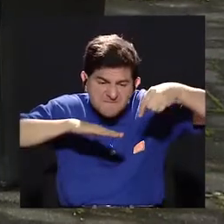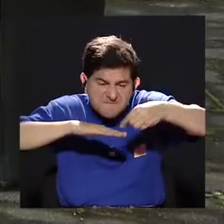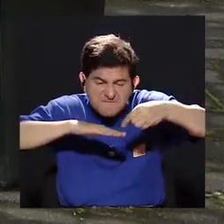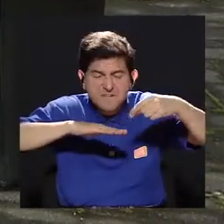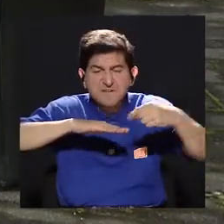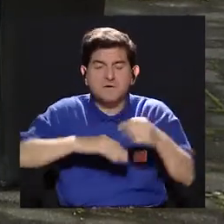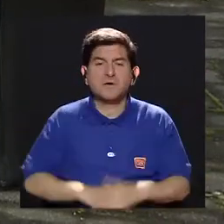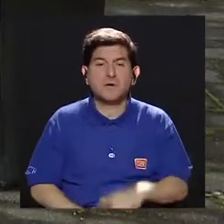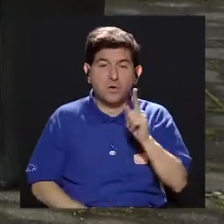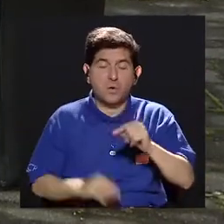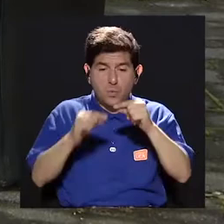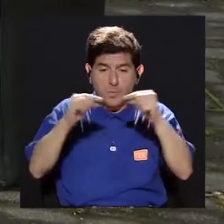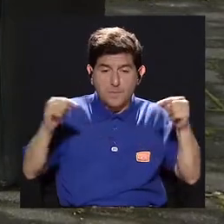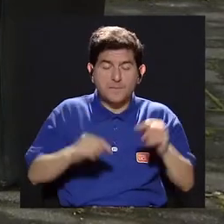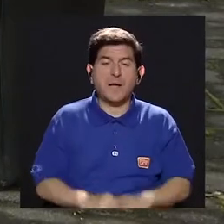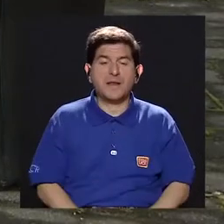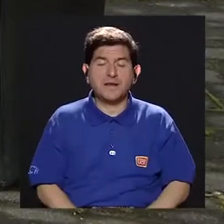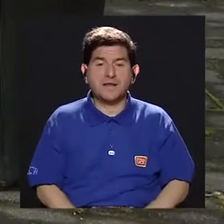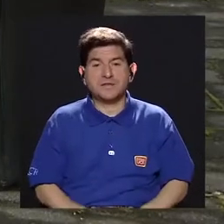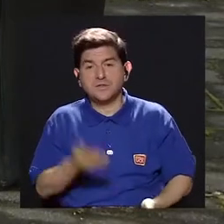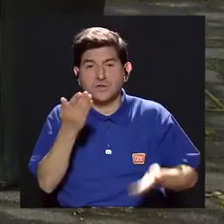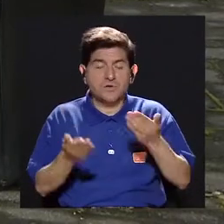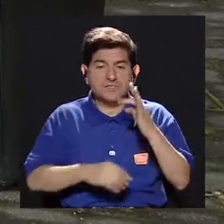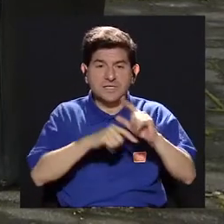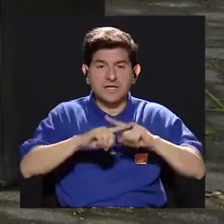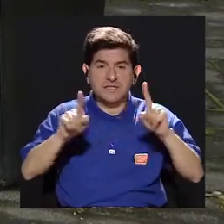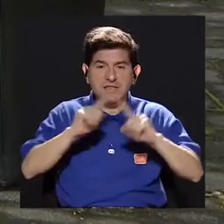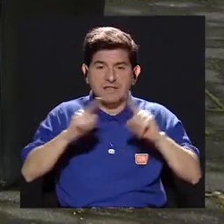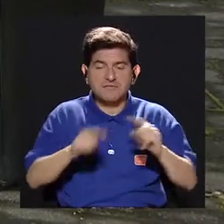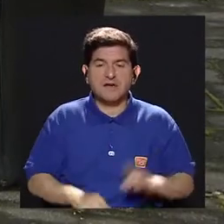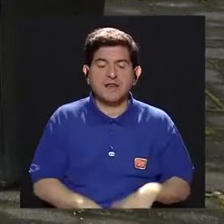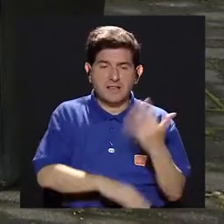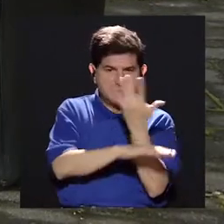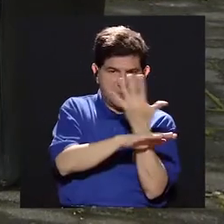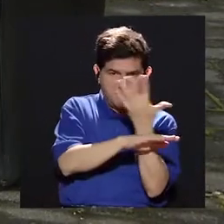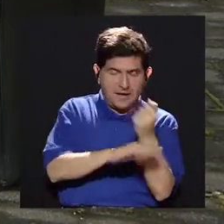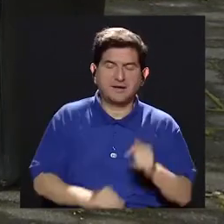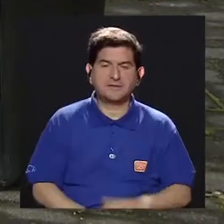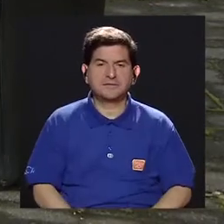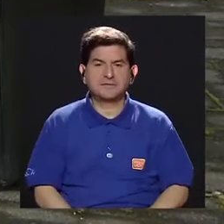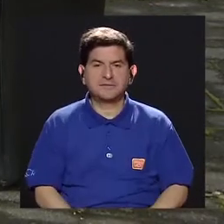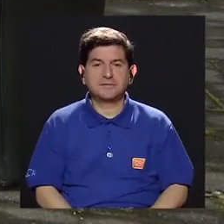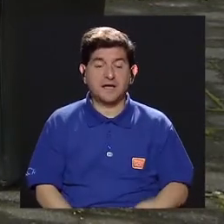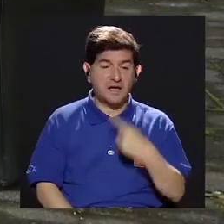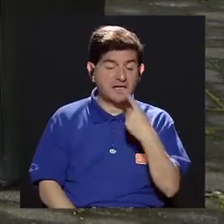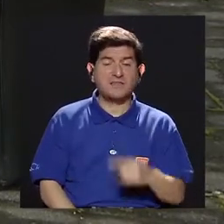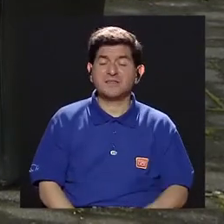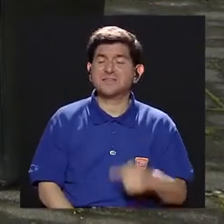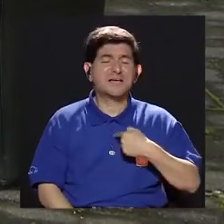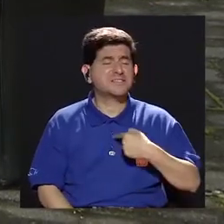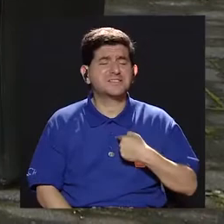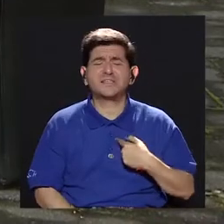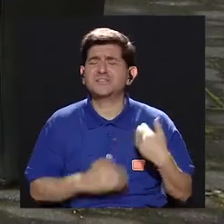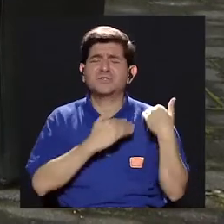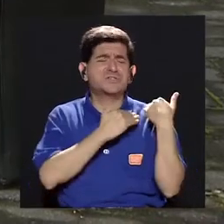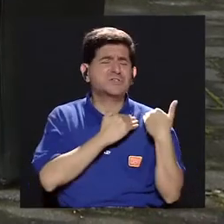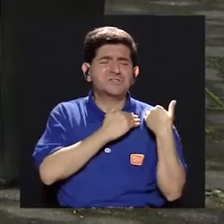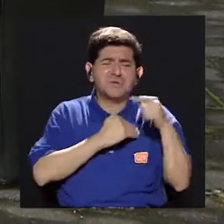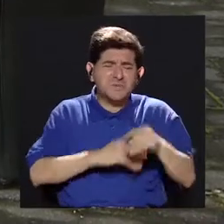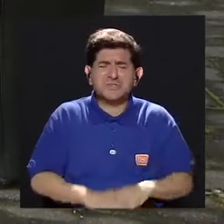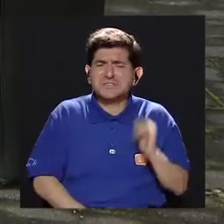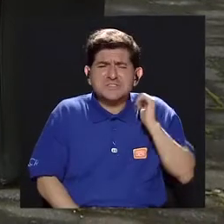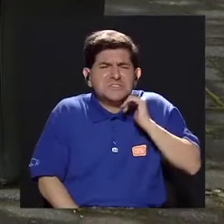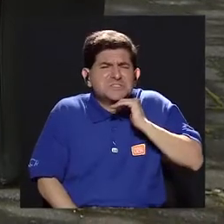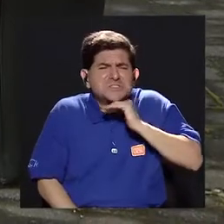un palito de naranja, un palito de lo que fuera, ¿verdad? Y con eso dices que no soporto tener ahí